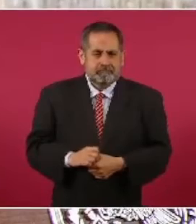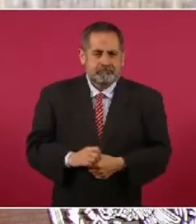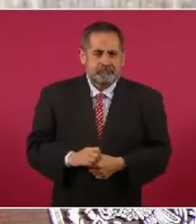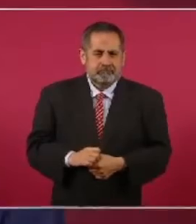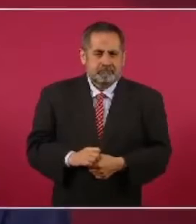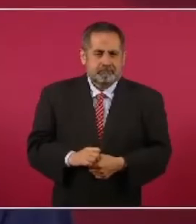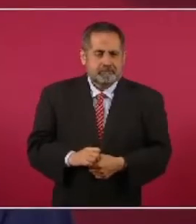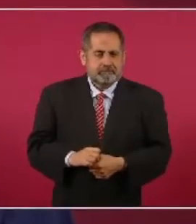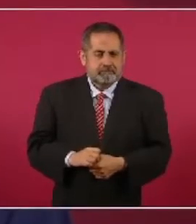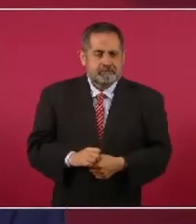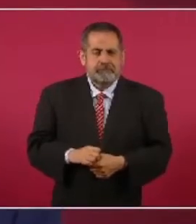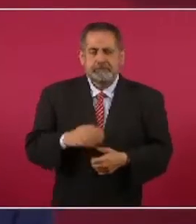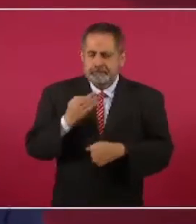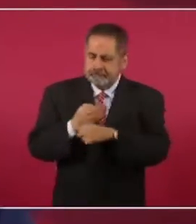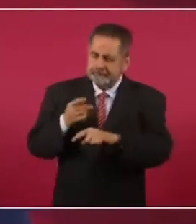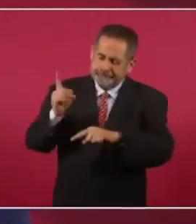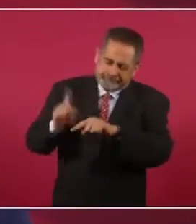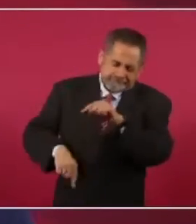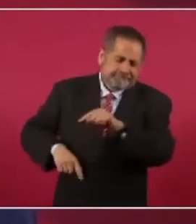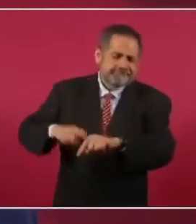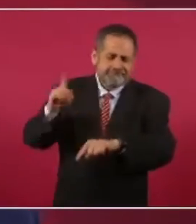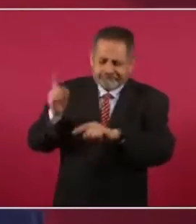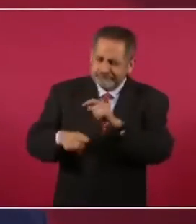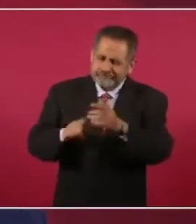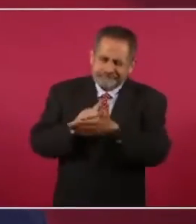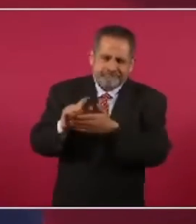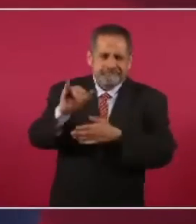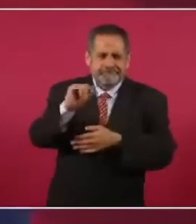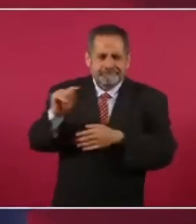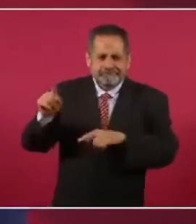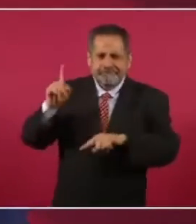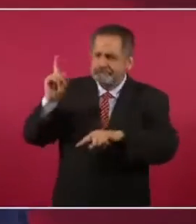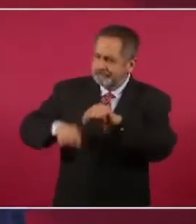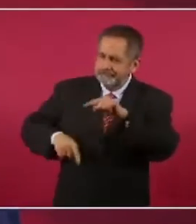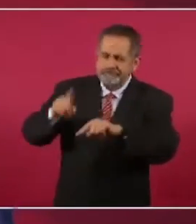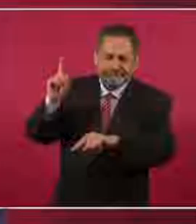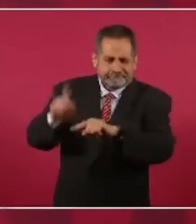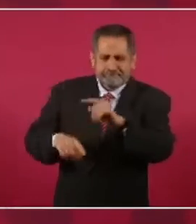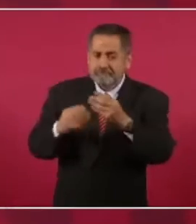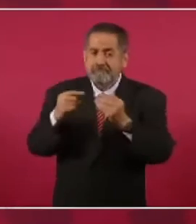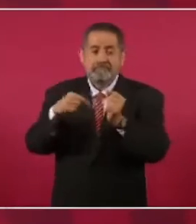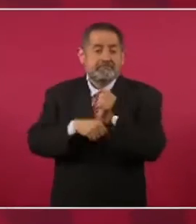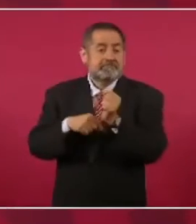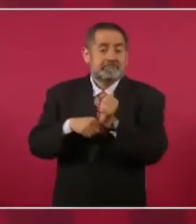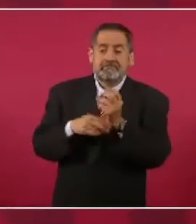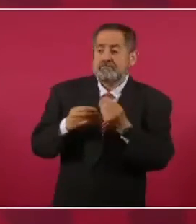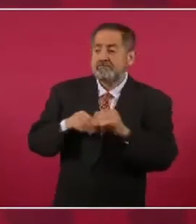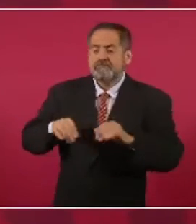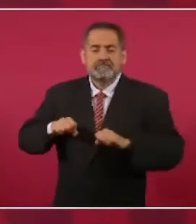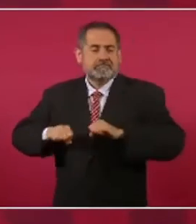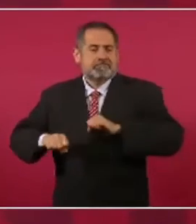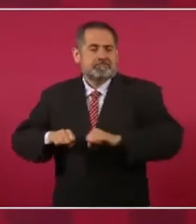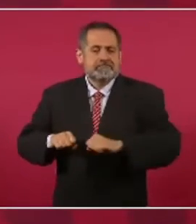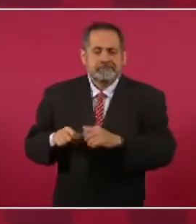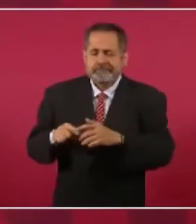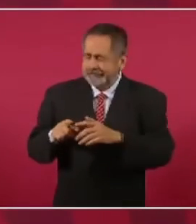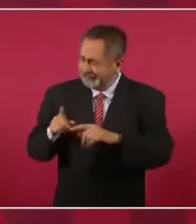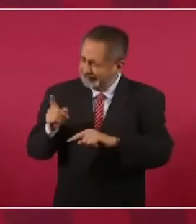Entonces estamos limpiando el ISSSTE y hay muchos intereses. Lo